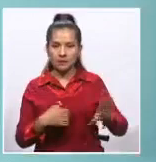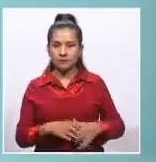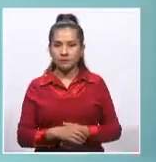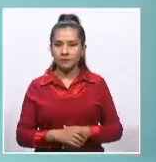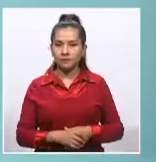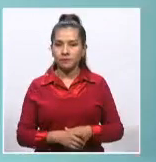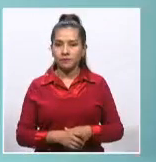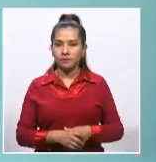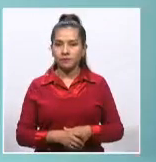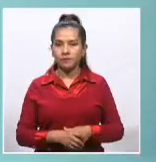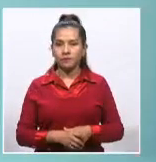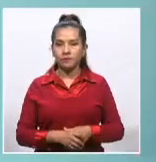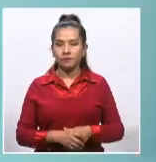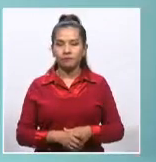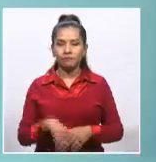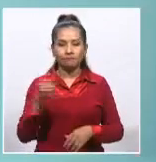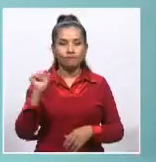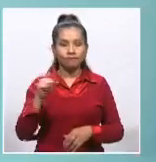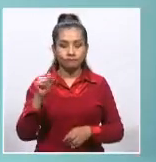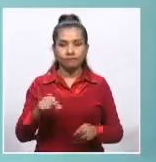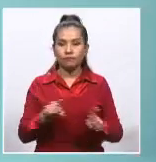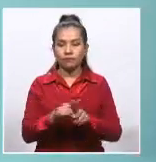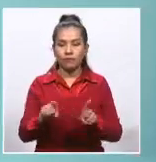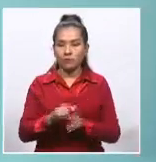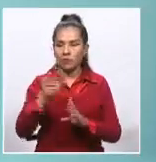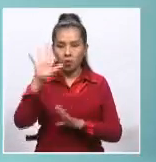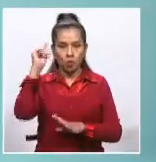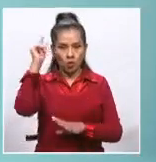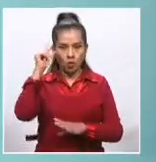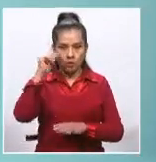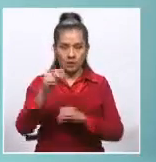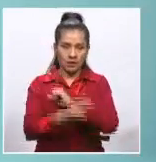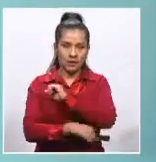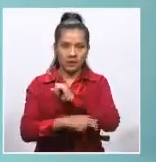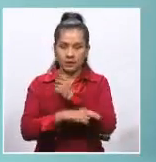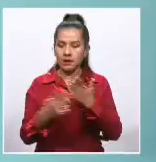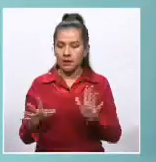Y así también el gobierno nacional logró reactivar la planta de